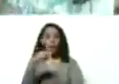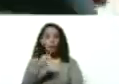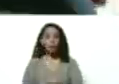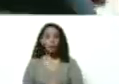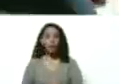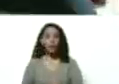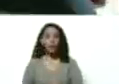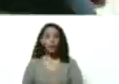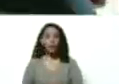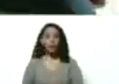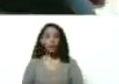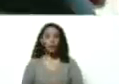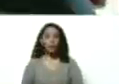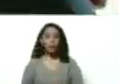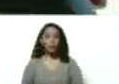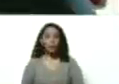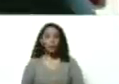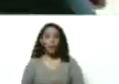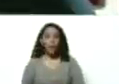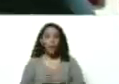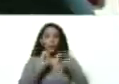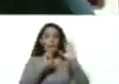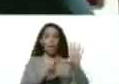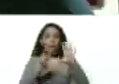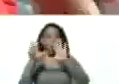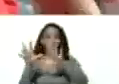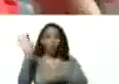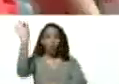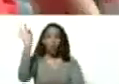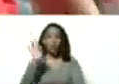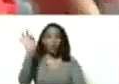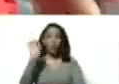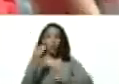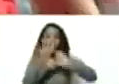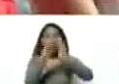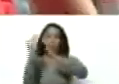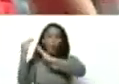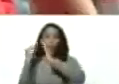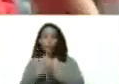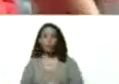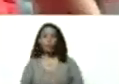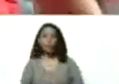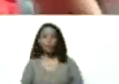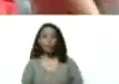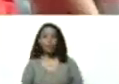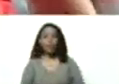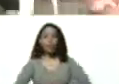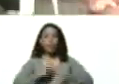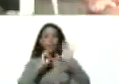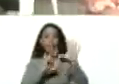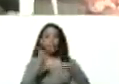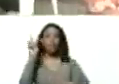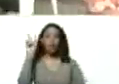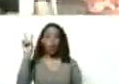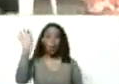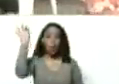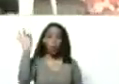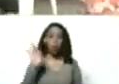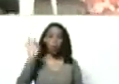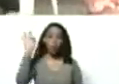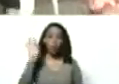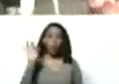Bolívar Chávez en el 78% de las comunidades y en el 72%